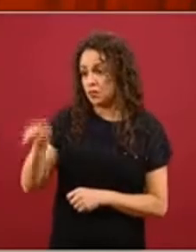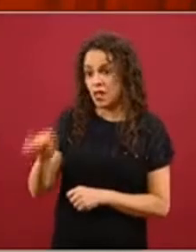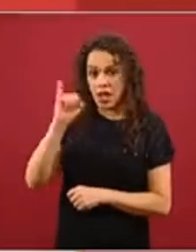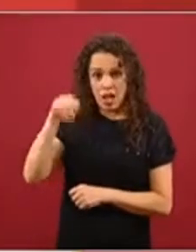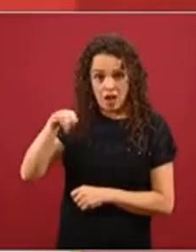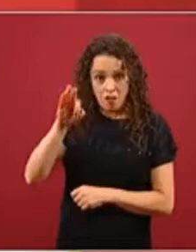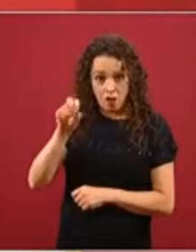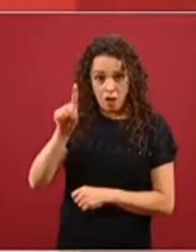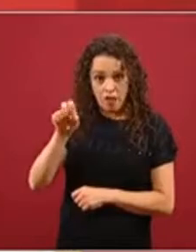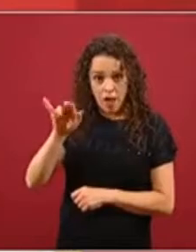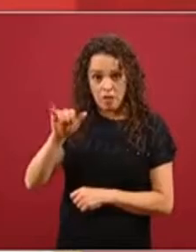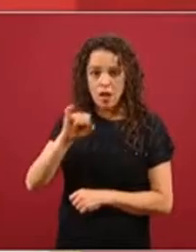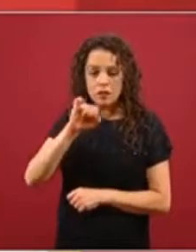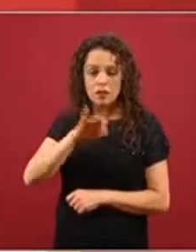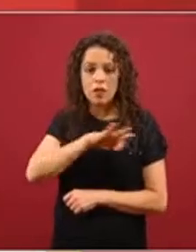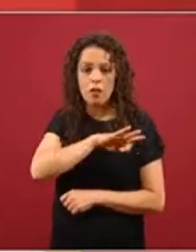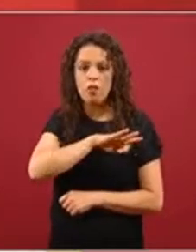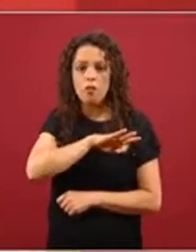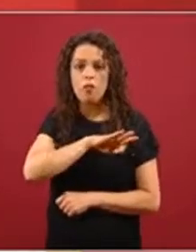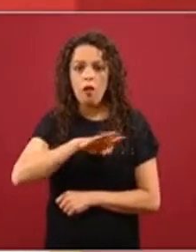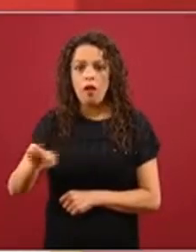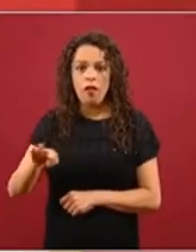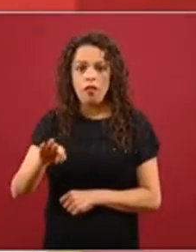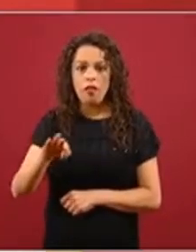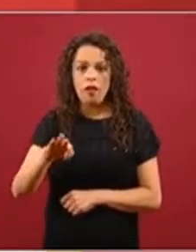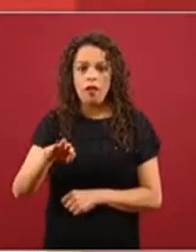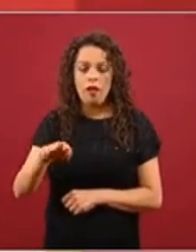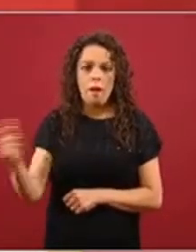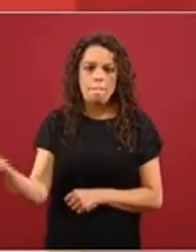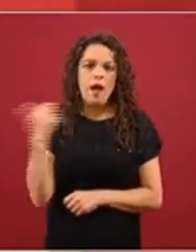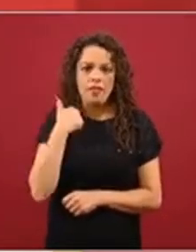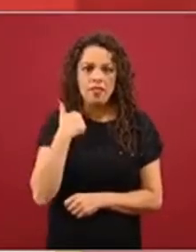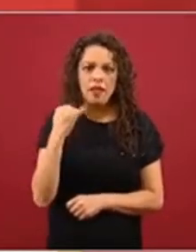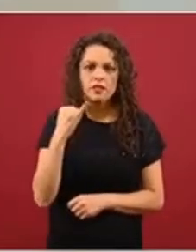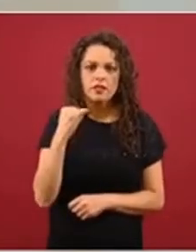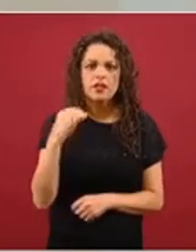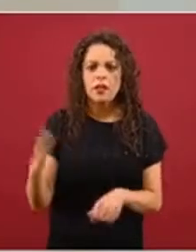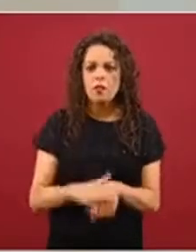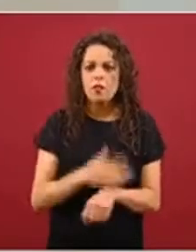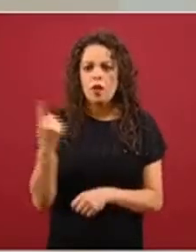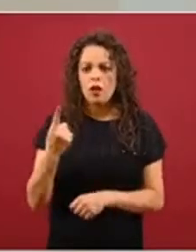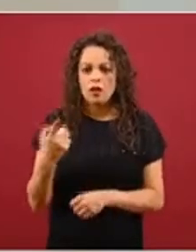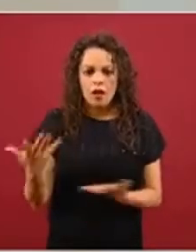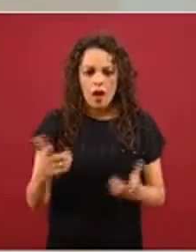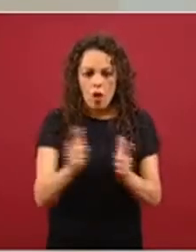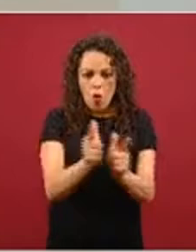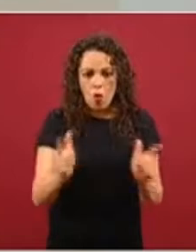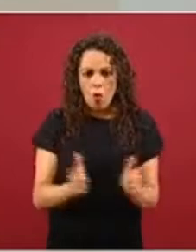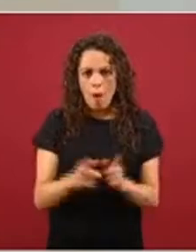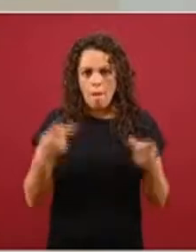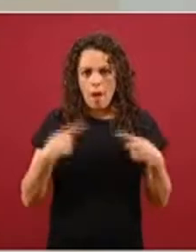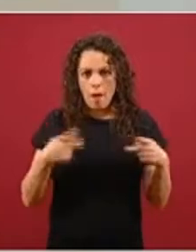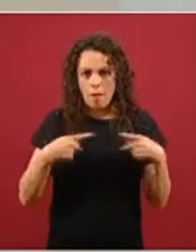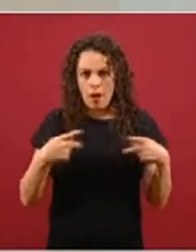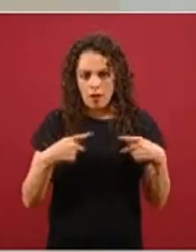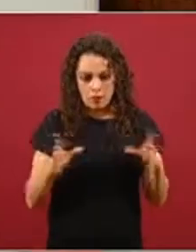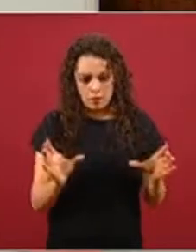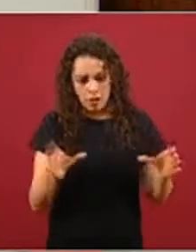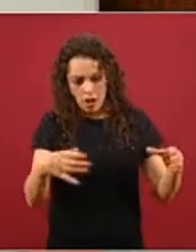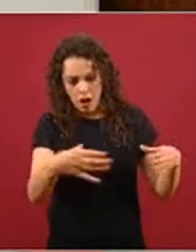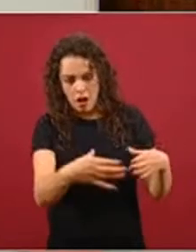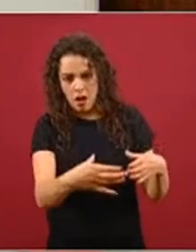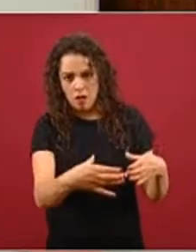porque concretamente en el caso de COVID, uno de los elementos que ha sido un reto importante es que hay un segmento de la población a